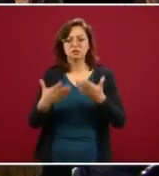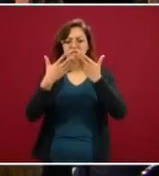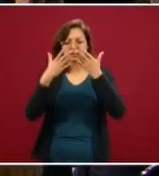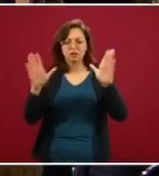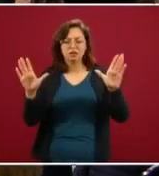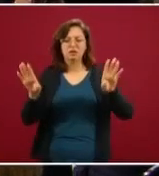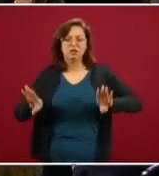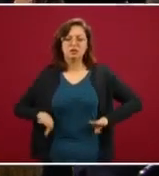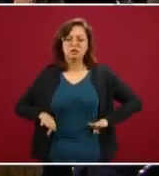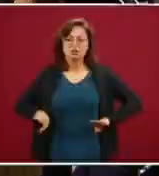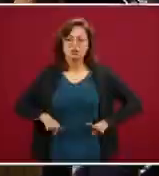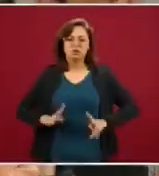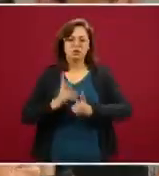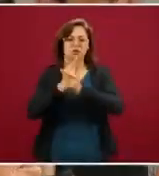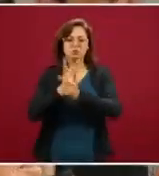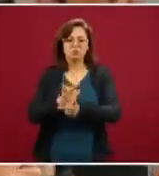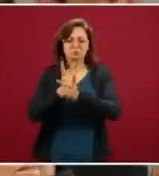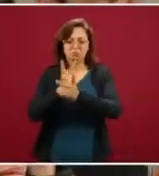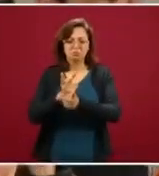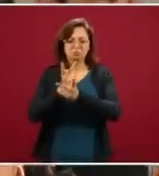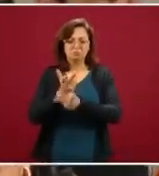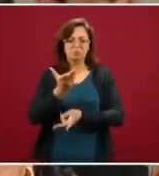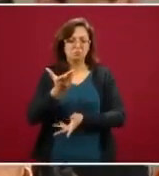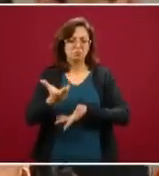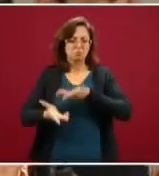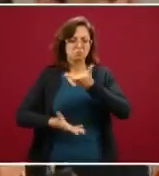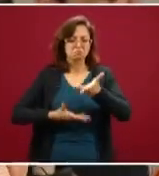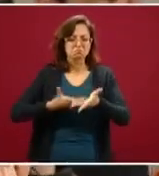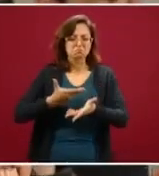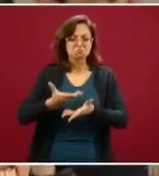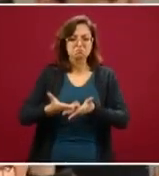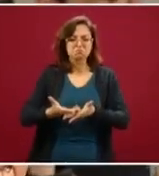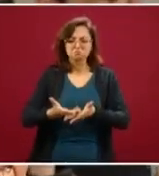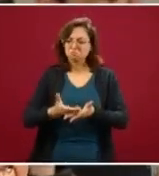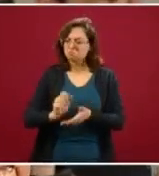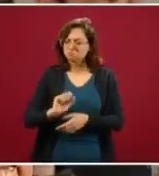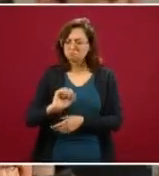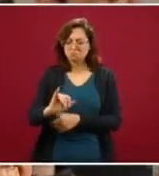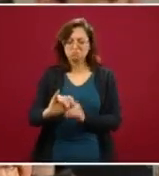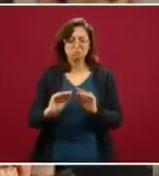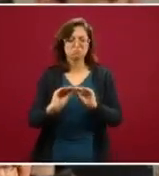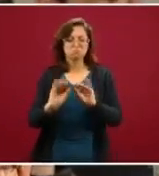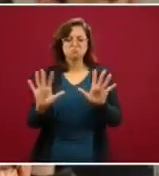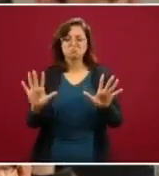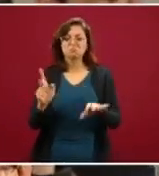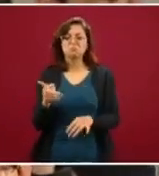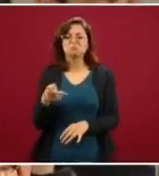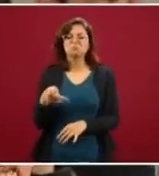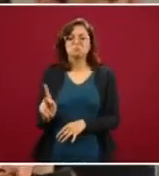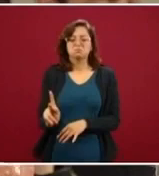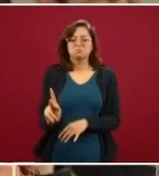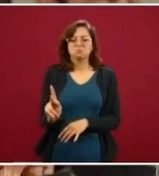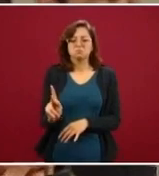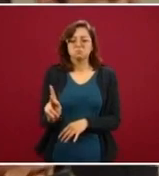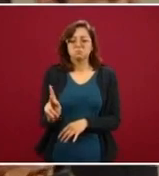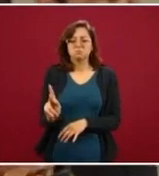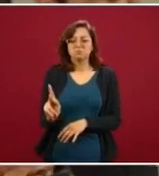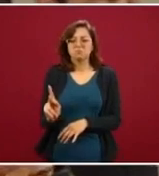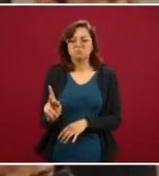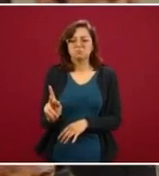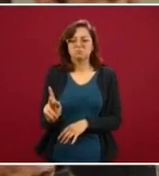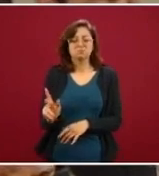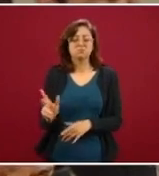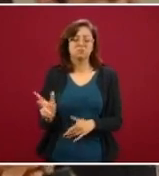apertura y de tolerancia, se permite y que es muy justificado plenamente. Nada más digo, por lo que decía el compañero, de otras